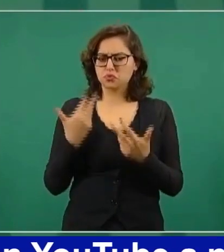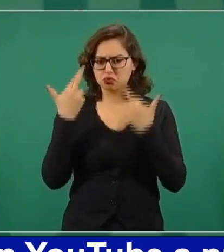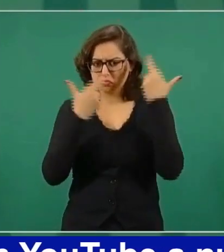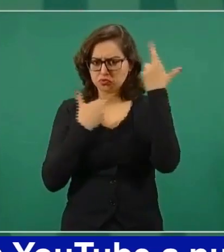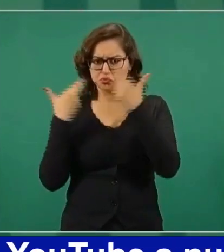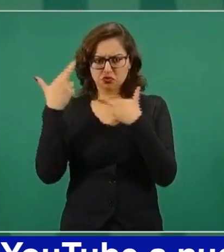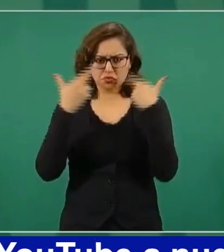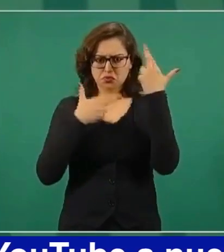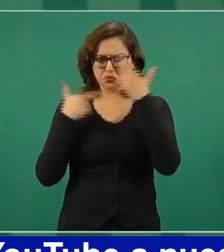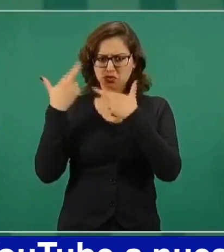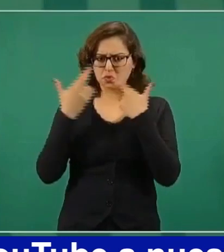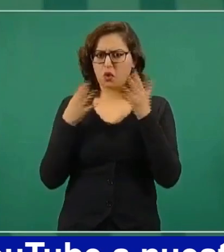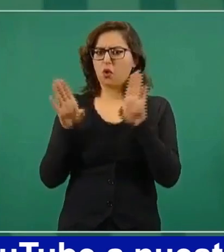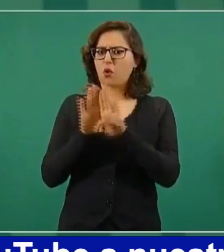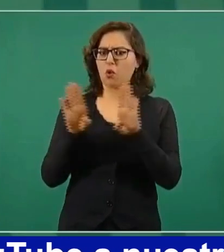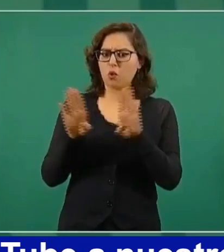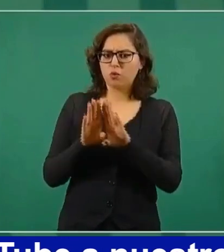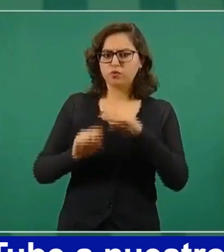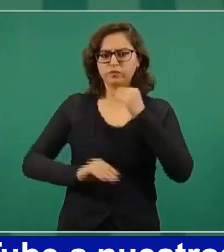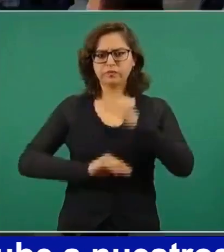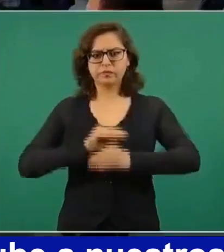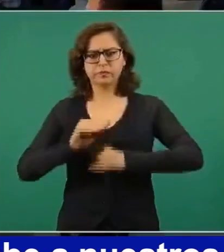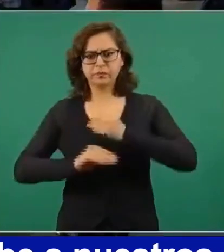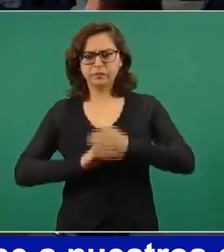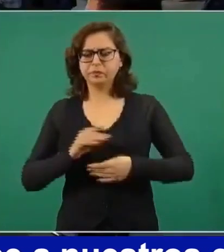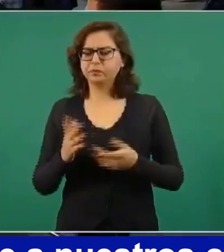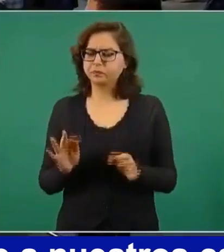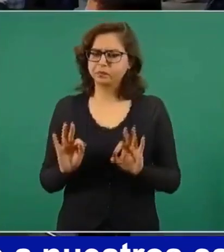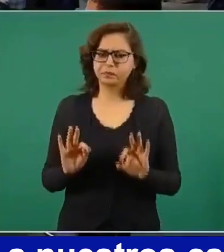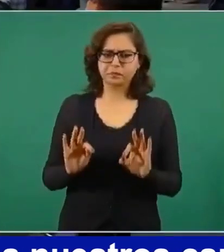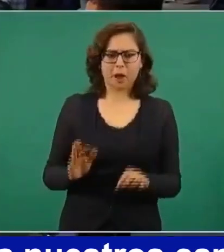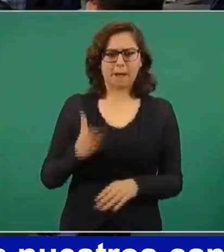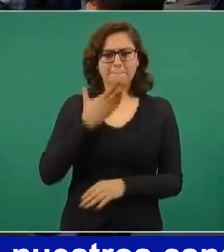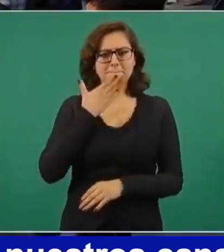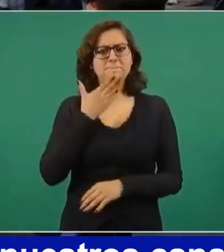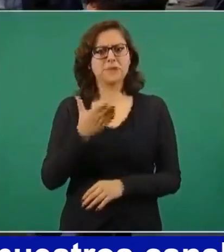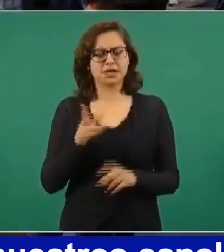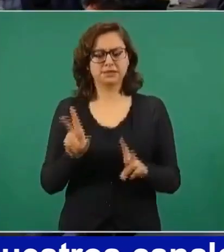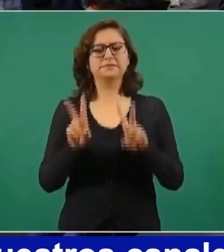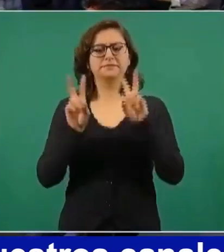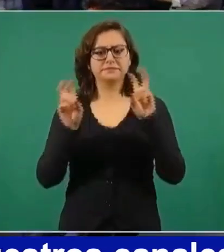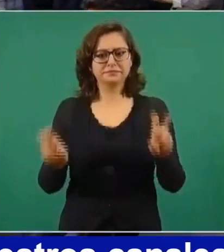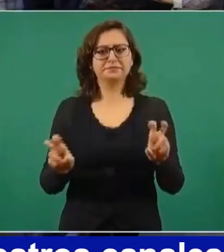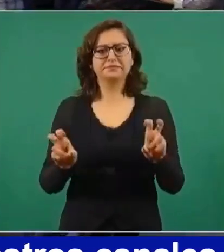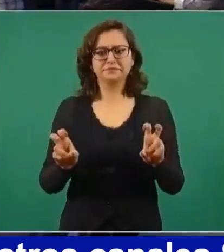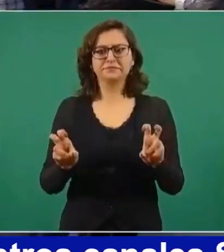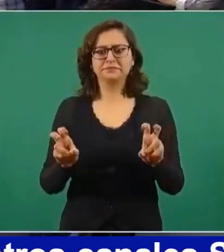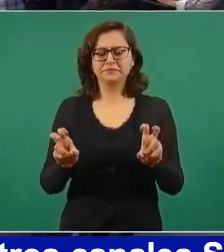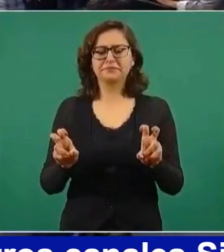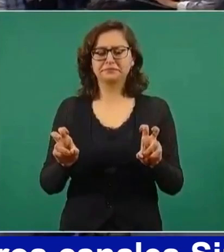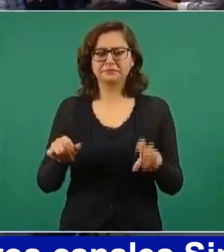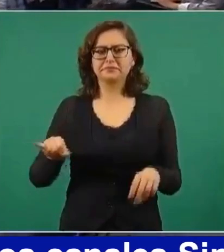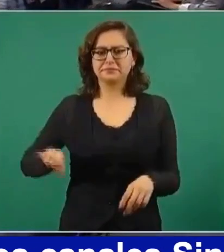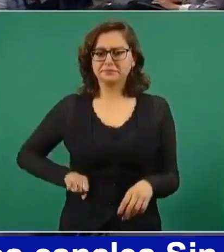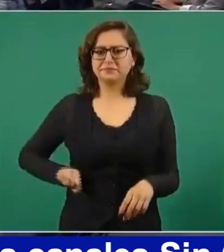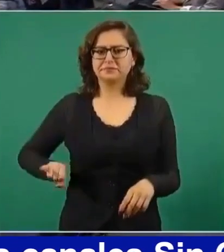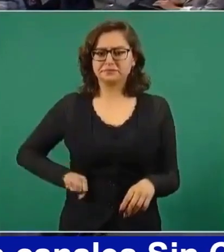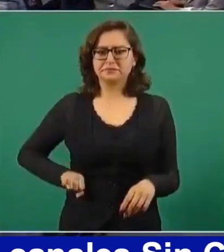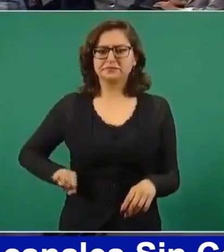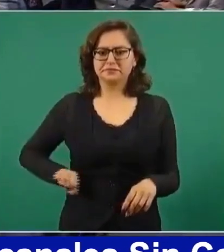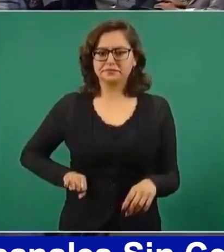analice, que se debata. Es un buen tema, es polémico.